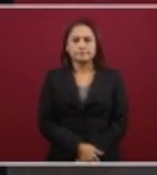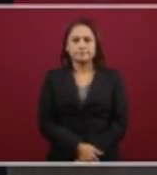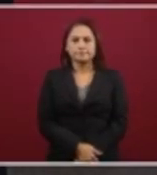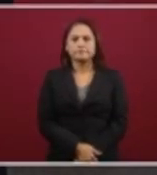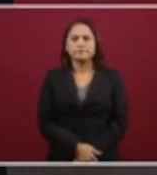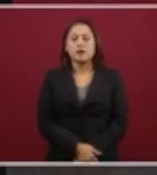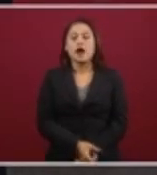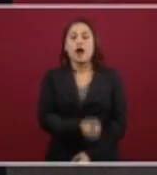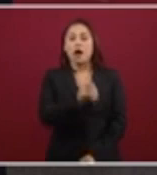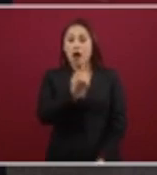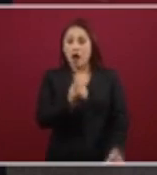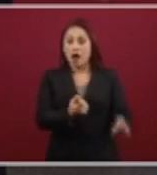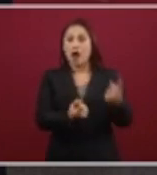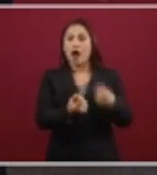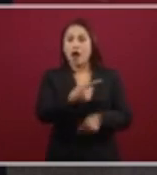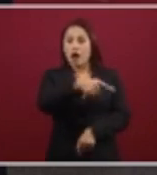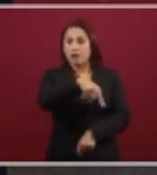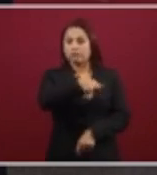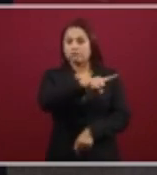Potentados,